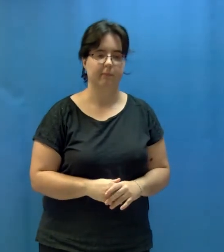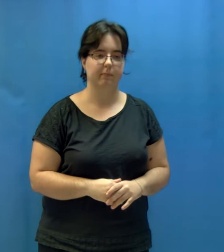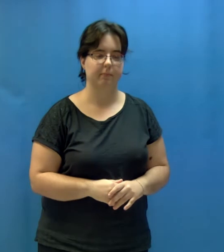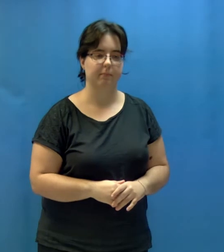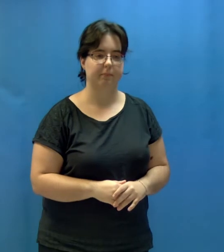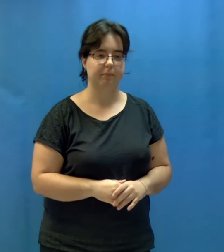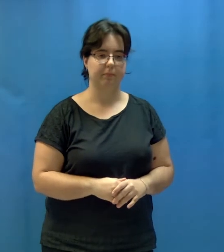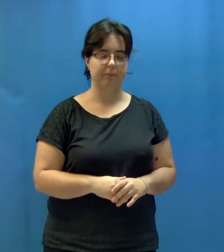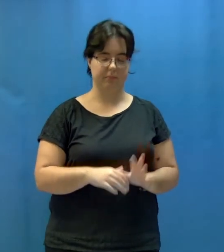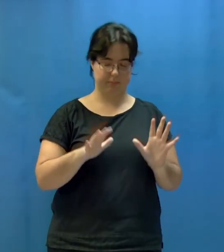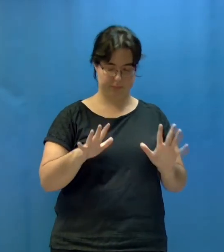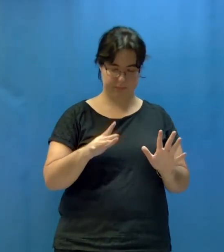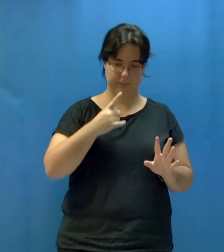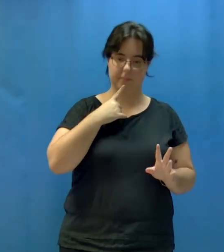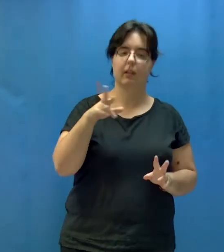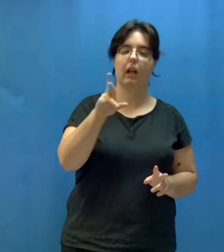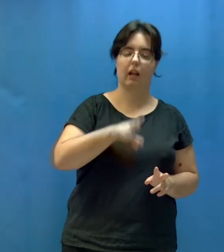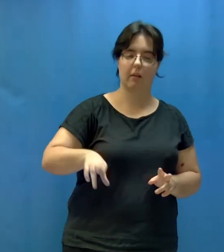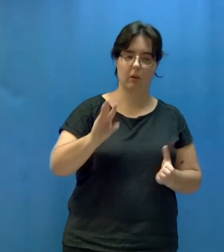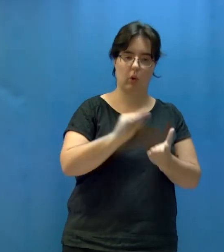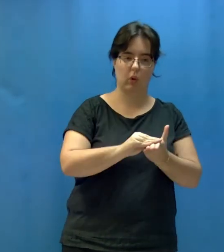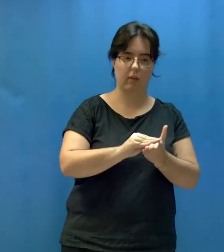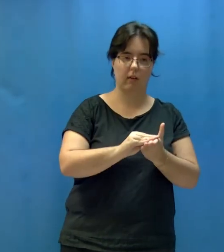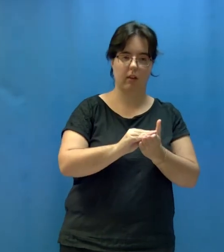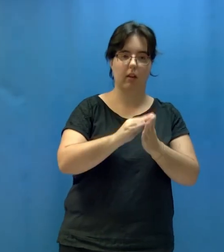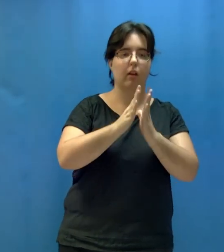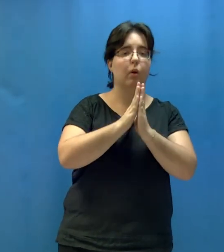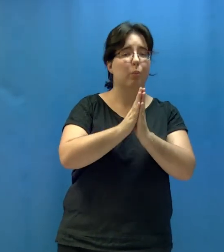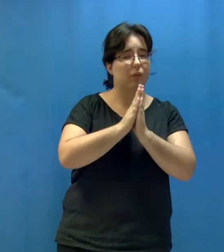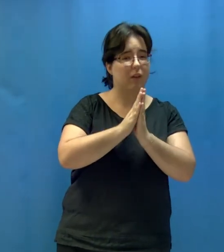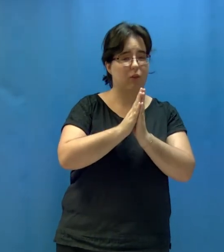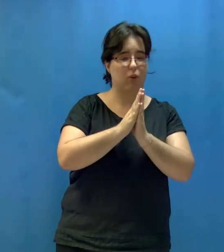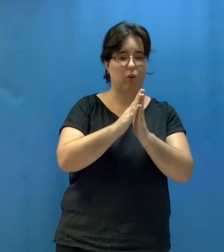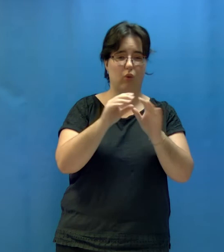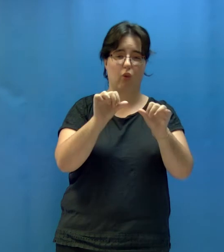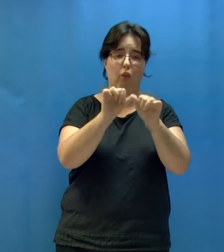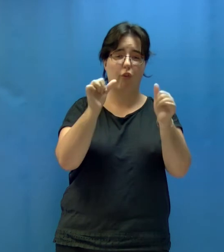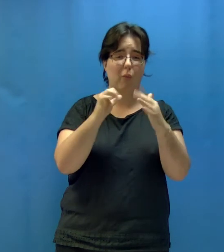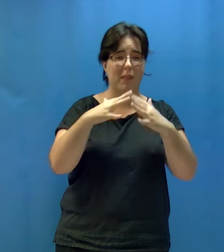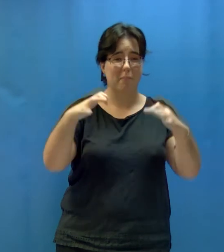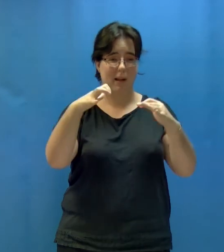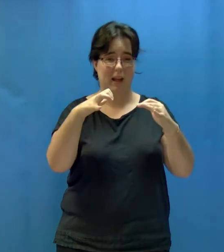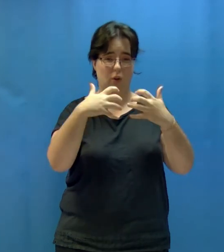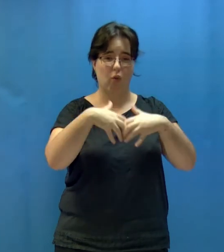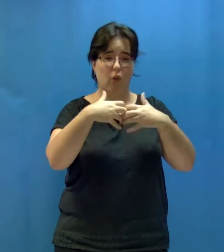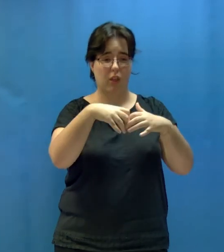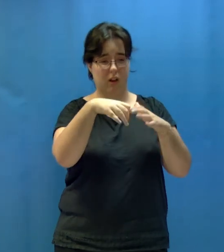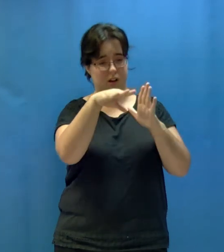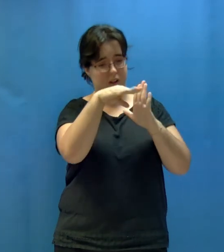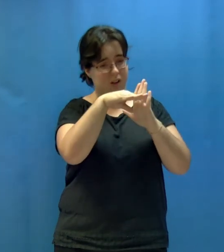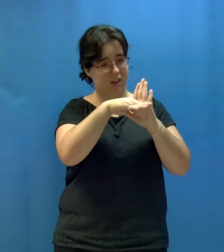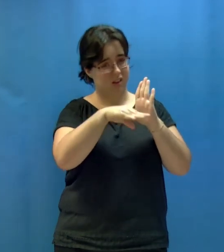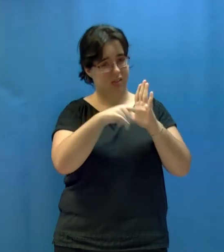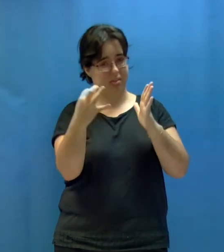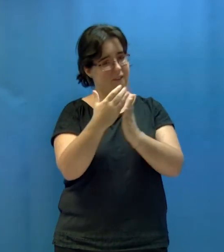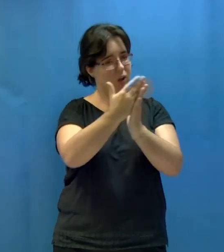Yo les vuelvo a decir lo mismo. Les ruego, por favor, que se sepan ustedes, estudien el reglamento de funcionamiento del Pleno, por favor. Es que llevo 2 años diciéndolo